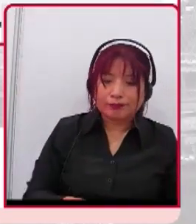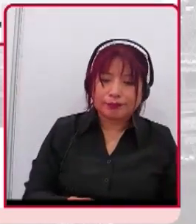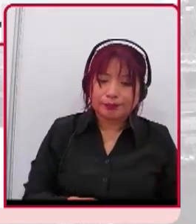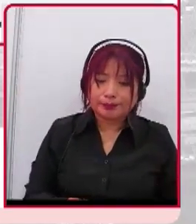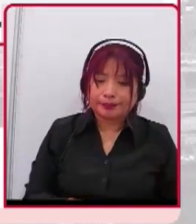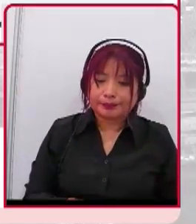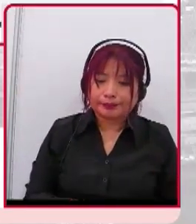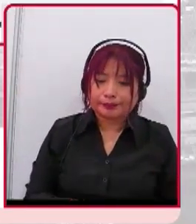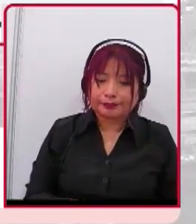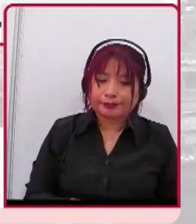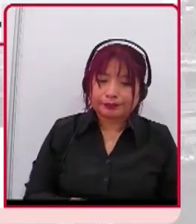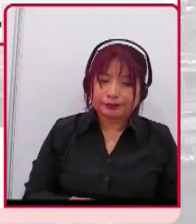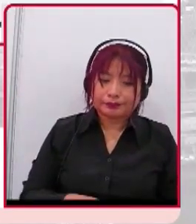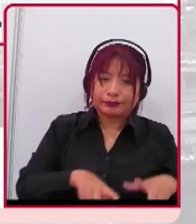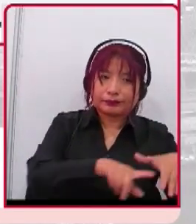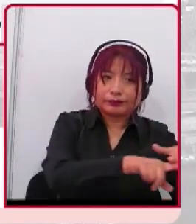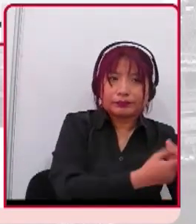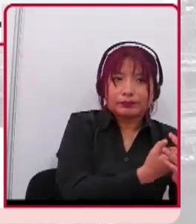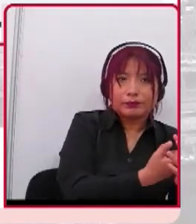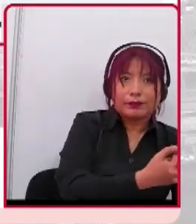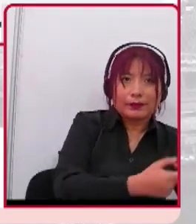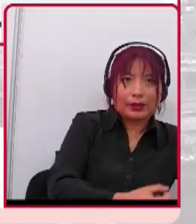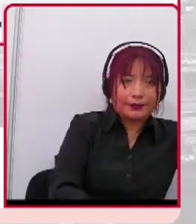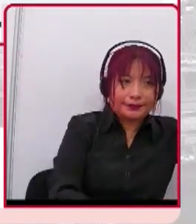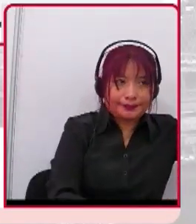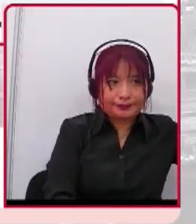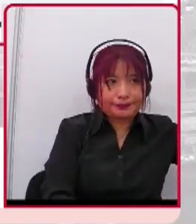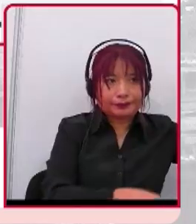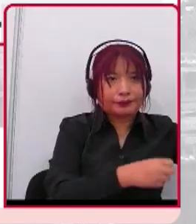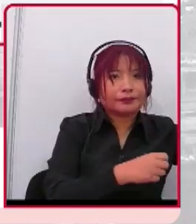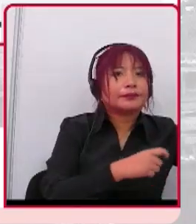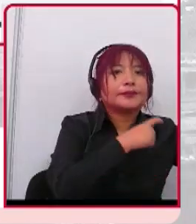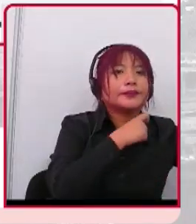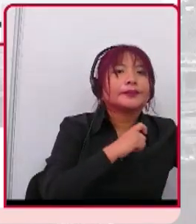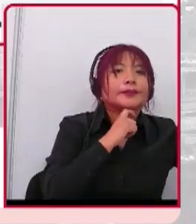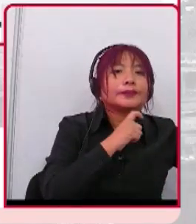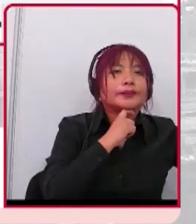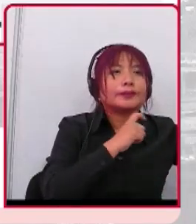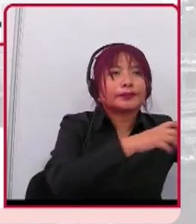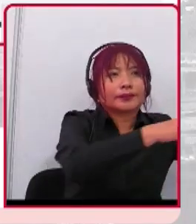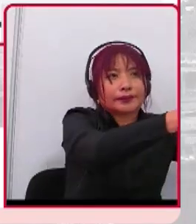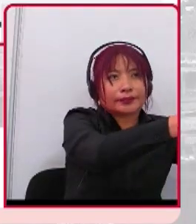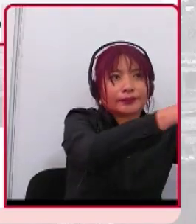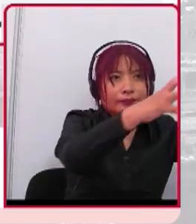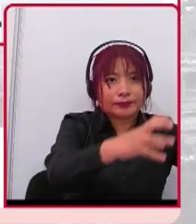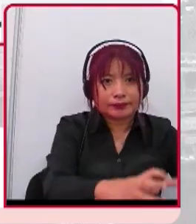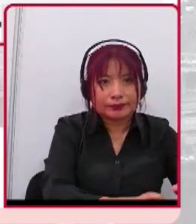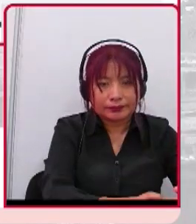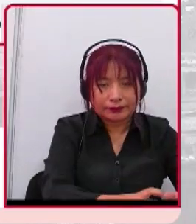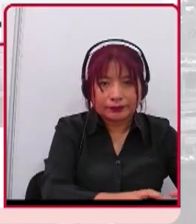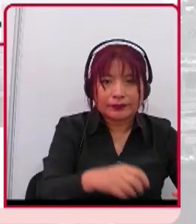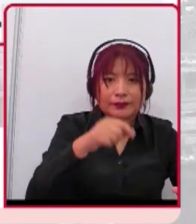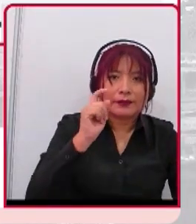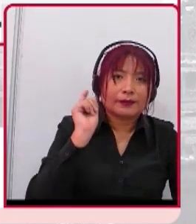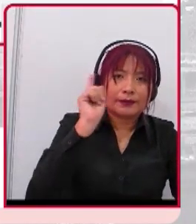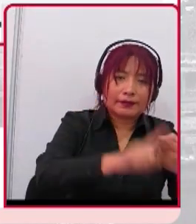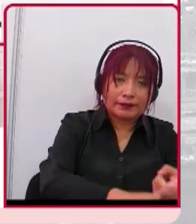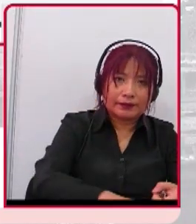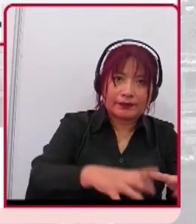sigue la ruta desde el alimento del mineral hacia la obtención de nuestro producto final, que es el